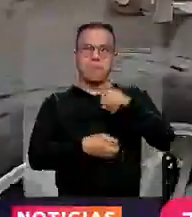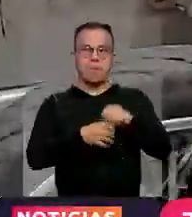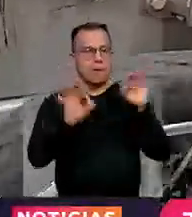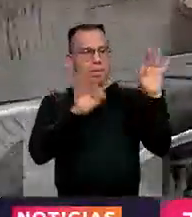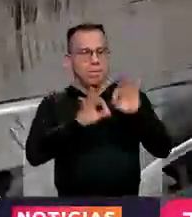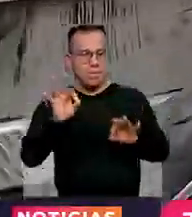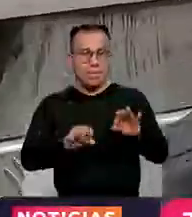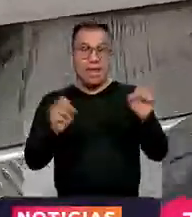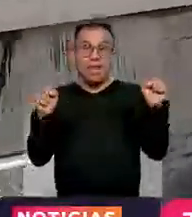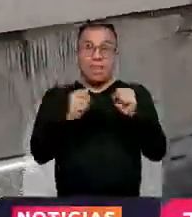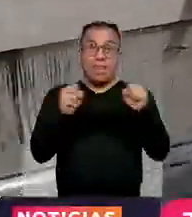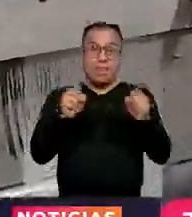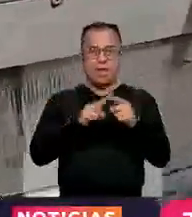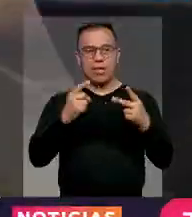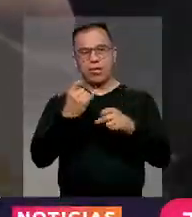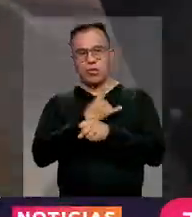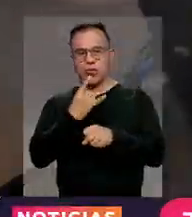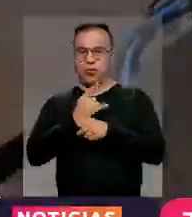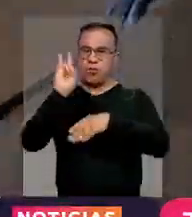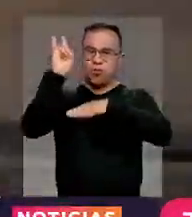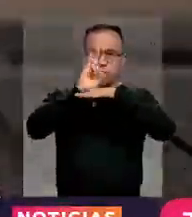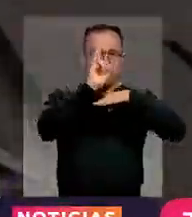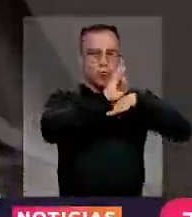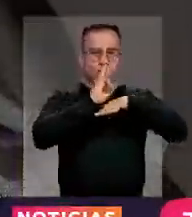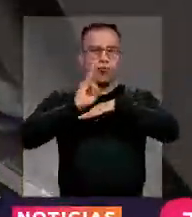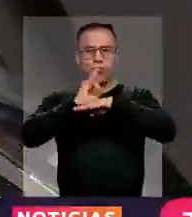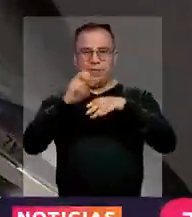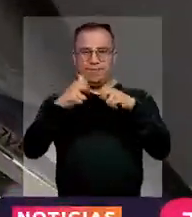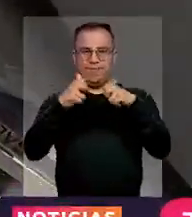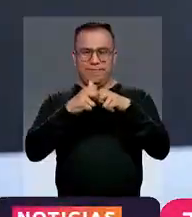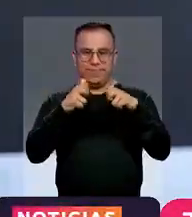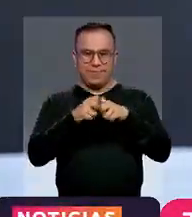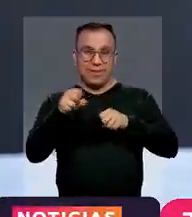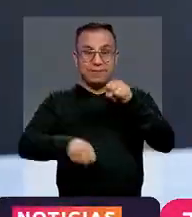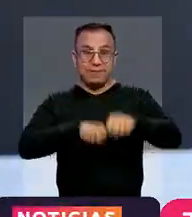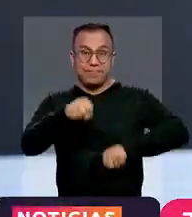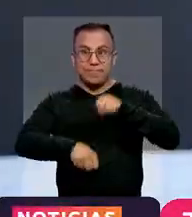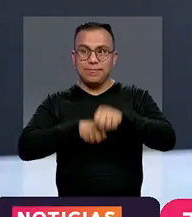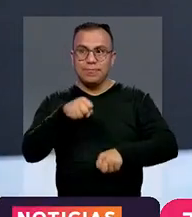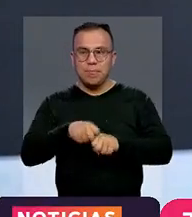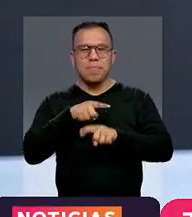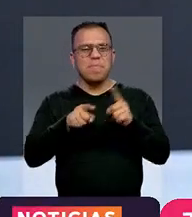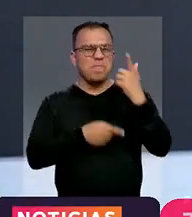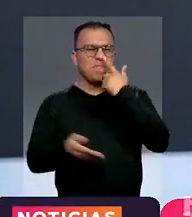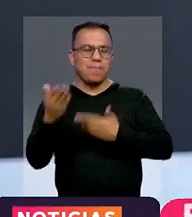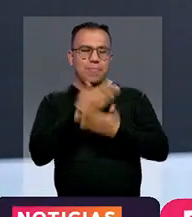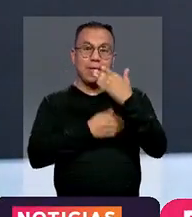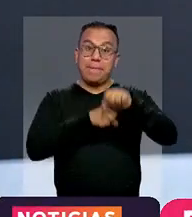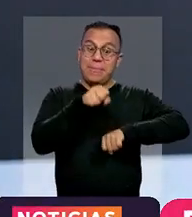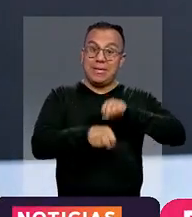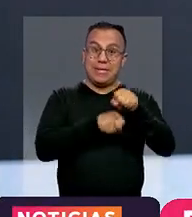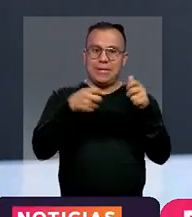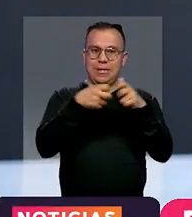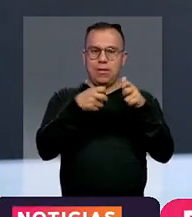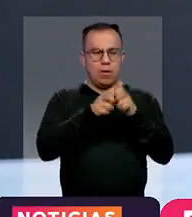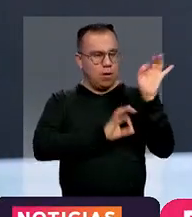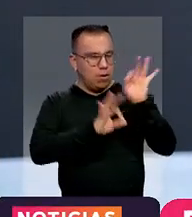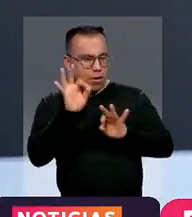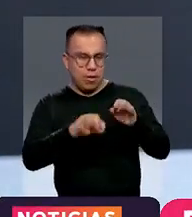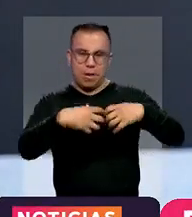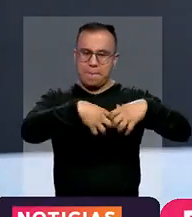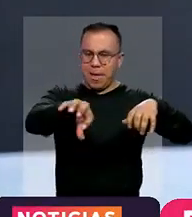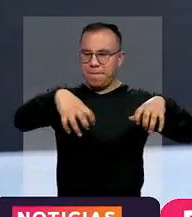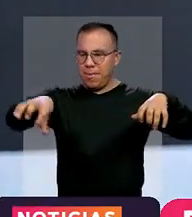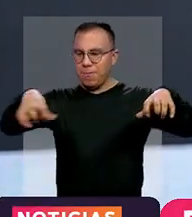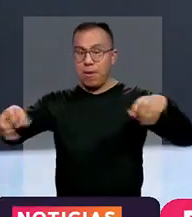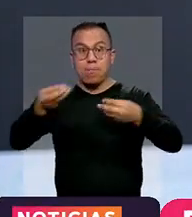con carga fría y uso de energía solar para recargar las bicicletas. Un piloto en el que utilizamos bicicletas eléctricas para hacer logística, distribución